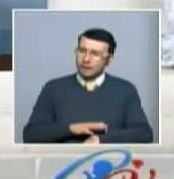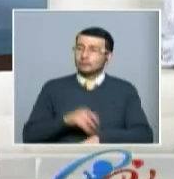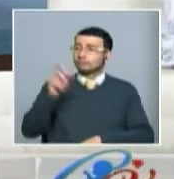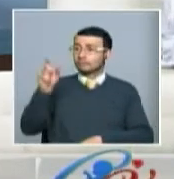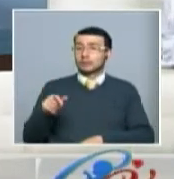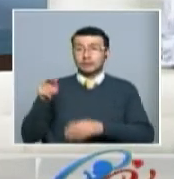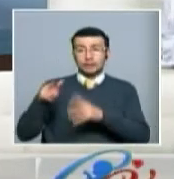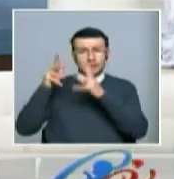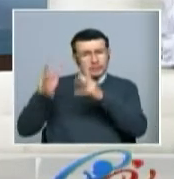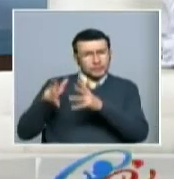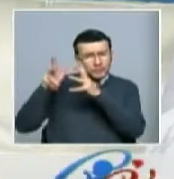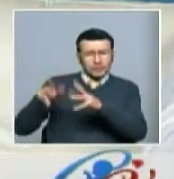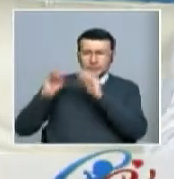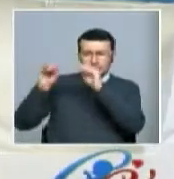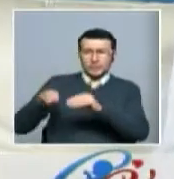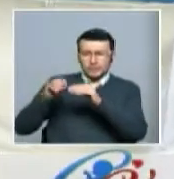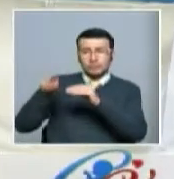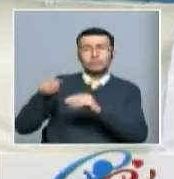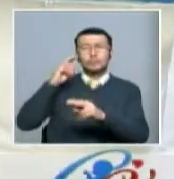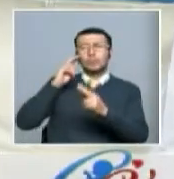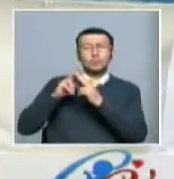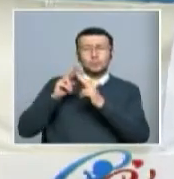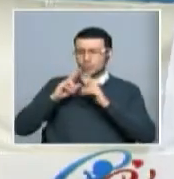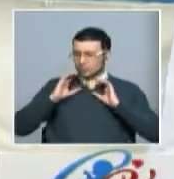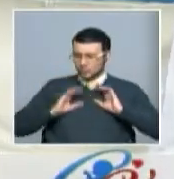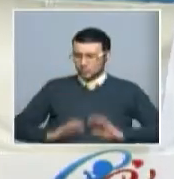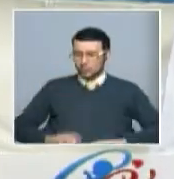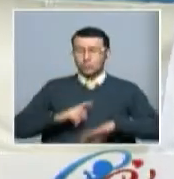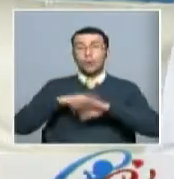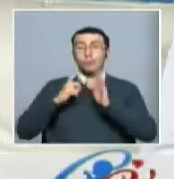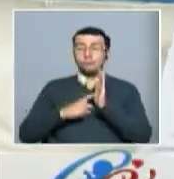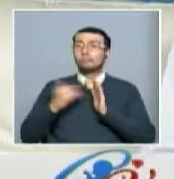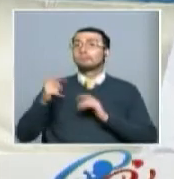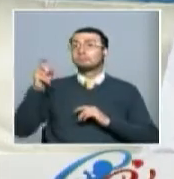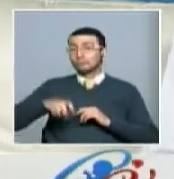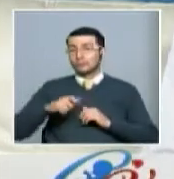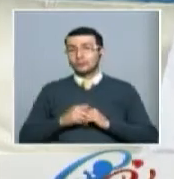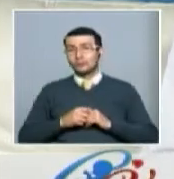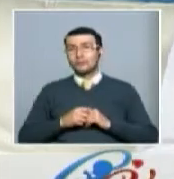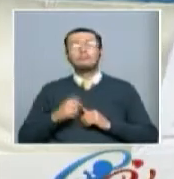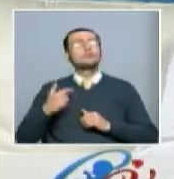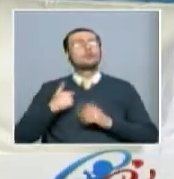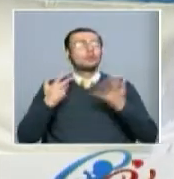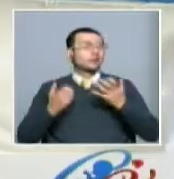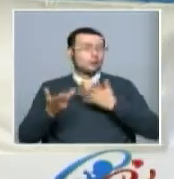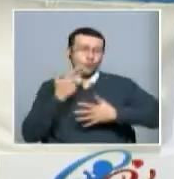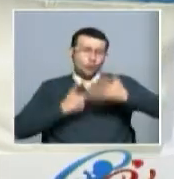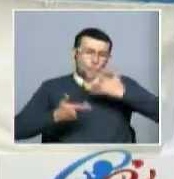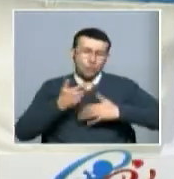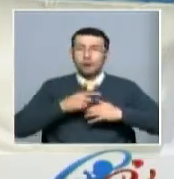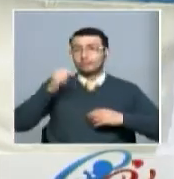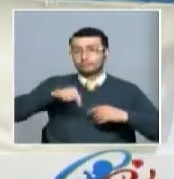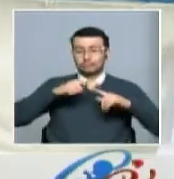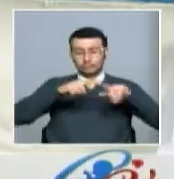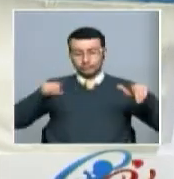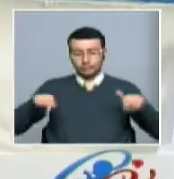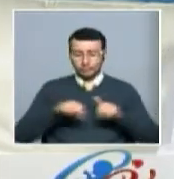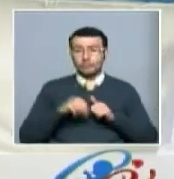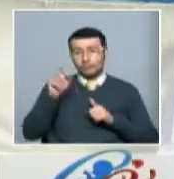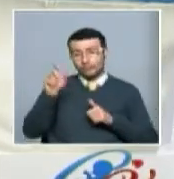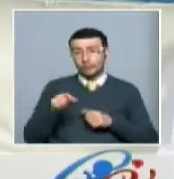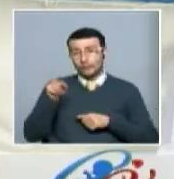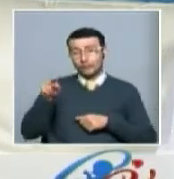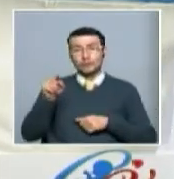poder conocer toda la anatomía. Y yo por eso hoy quería compartir este espacio con el doctor Humberto